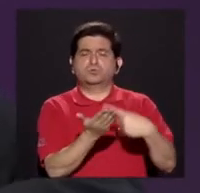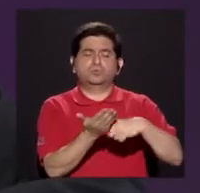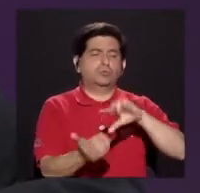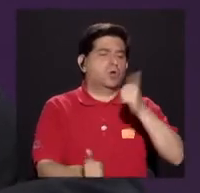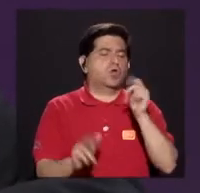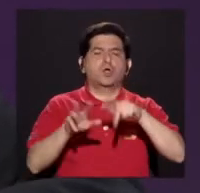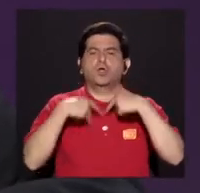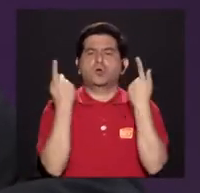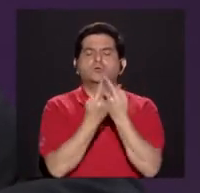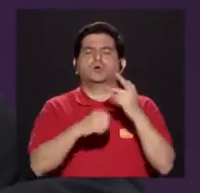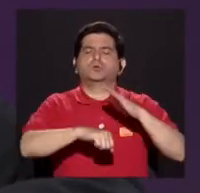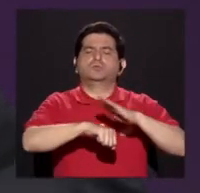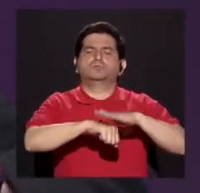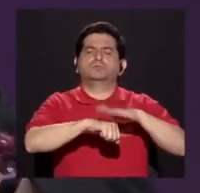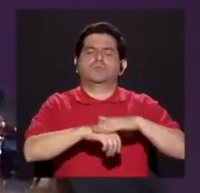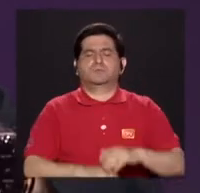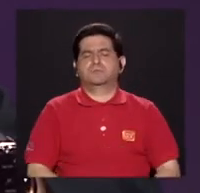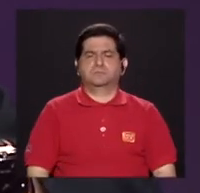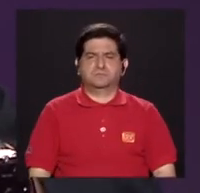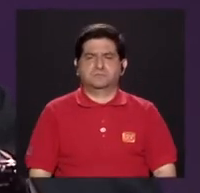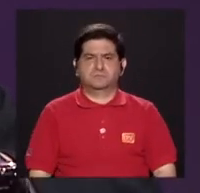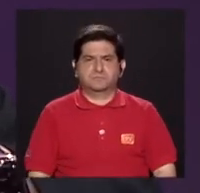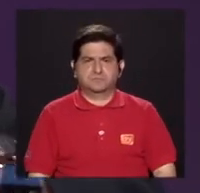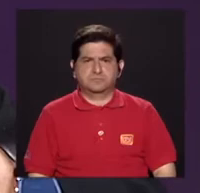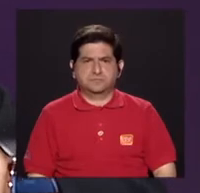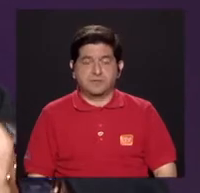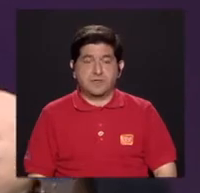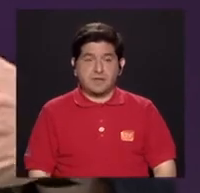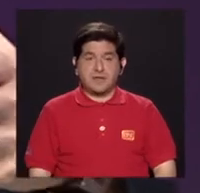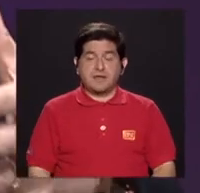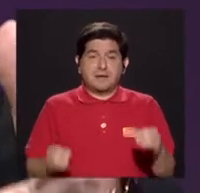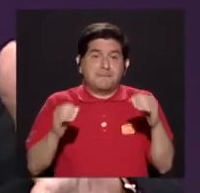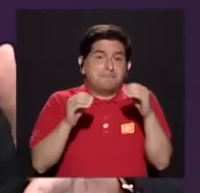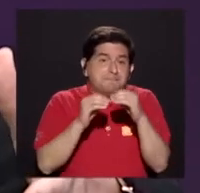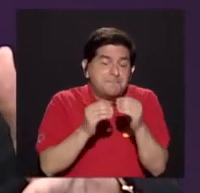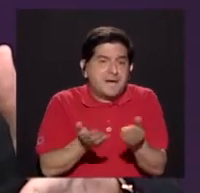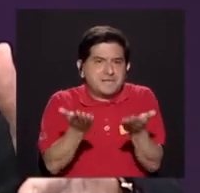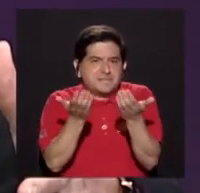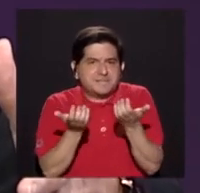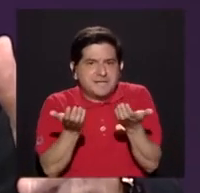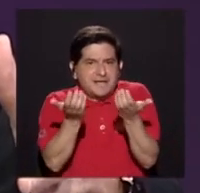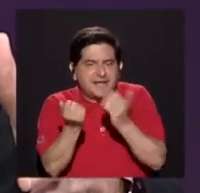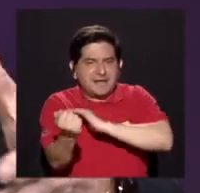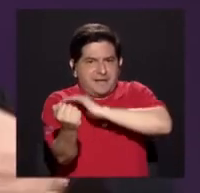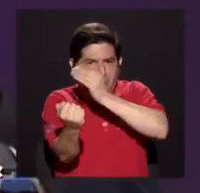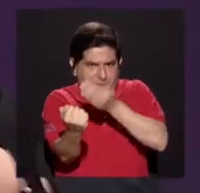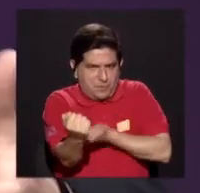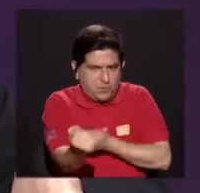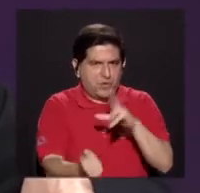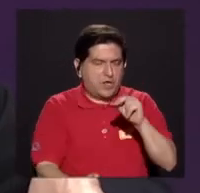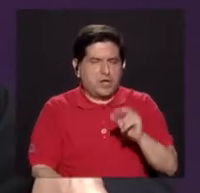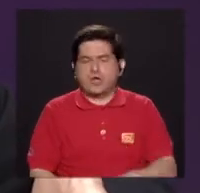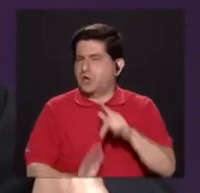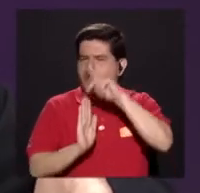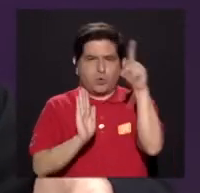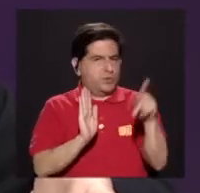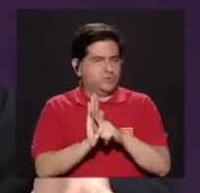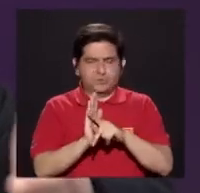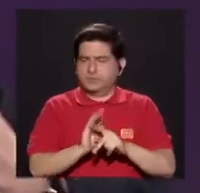otros partidos ceden, porque es más la aspiración de llegar al poder que el tema de